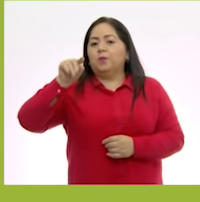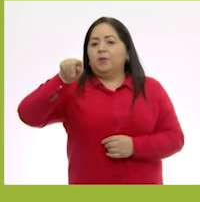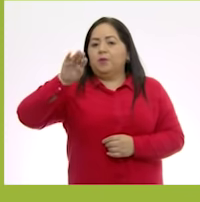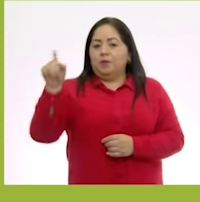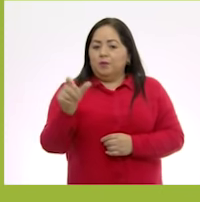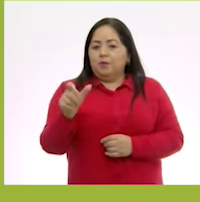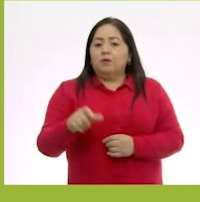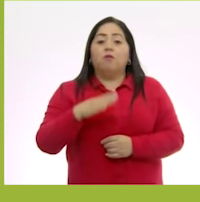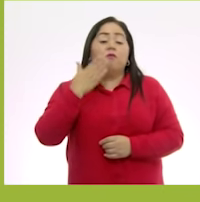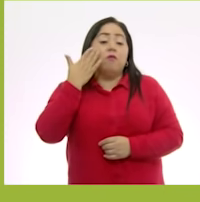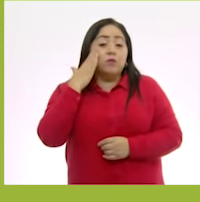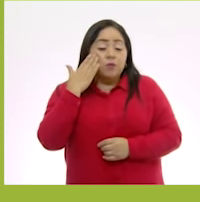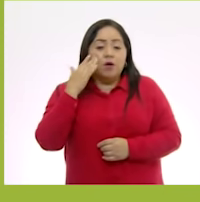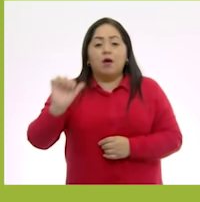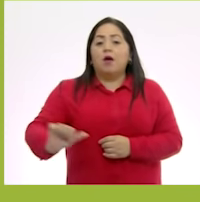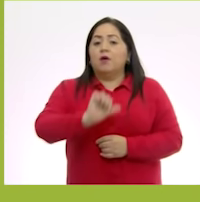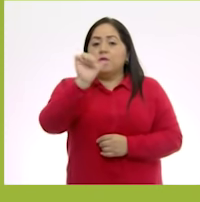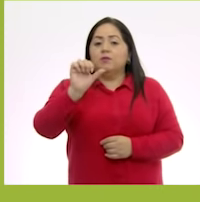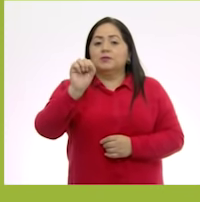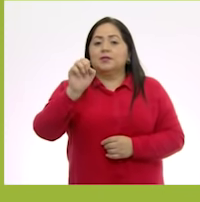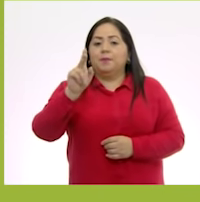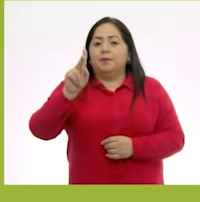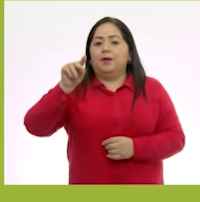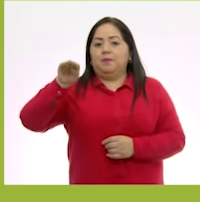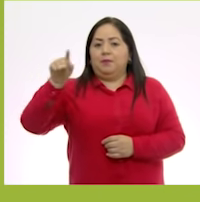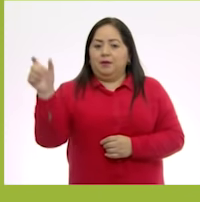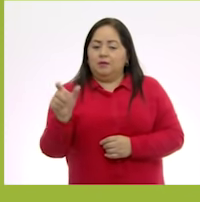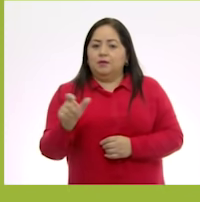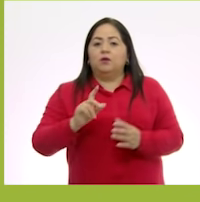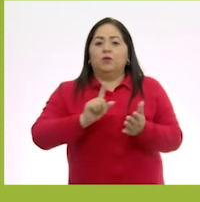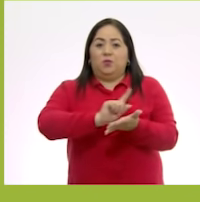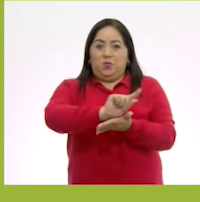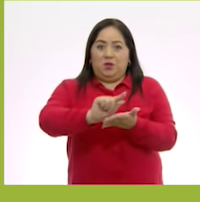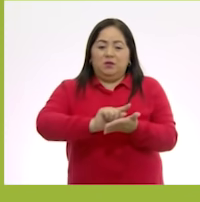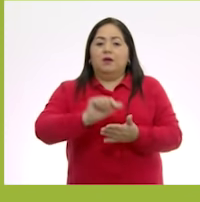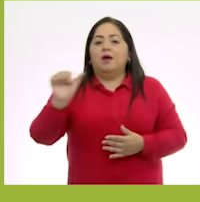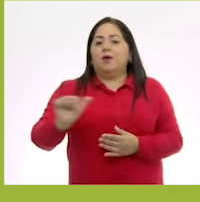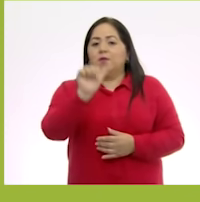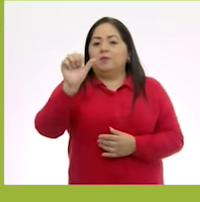buzon.escolar@nube.sep.gob.mx. Facebook: @sepmx. Twitter: